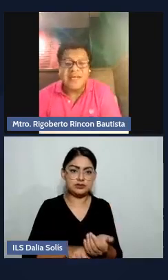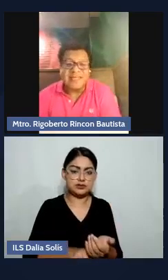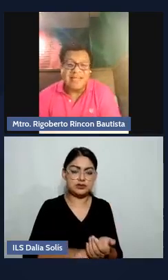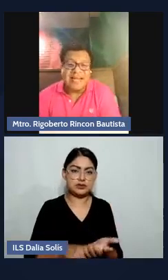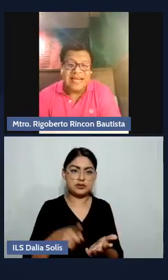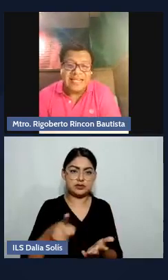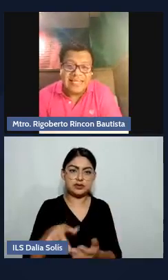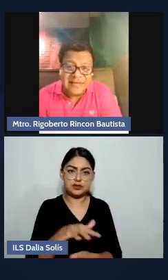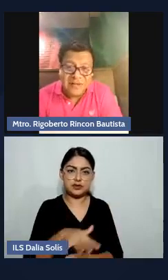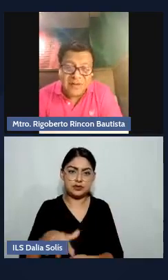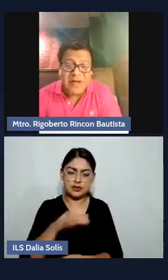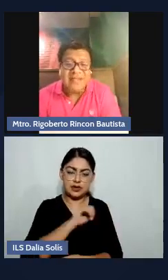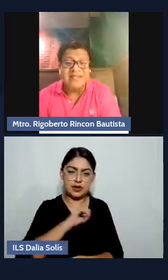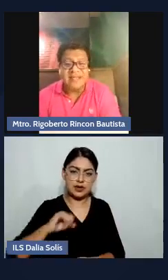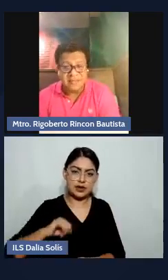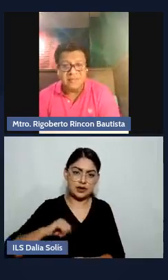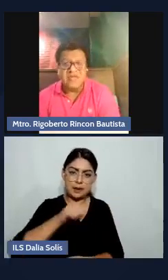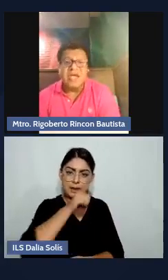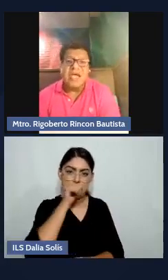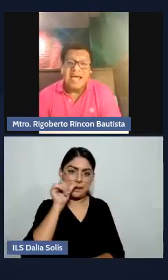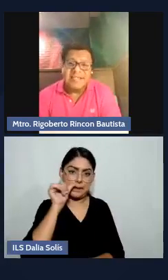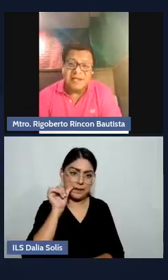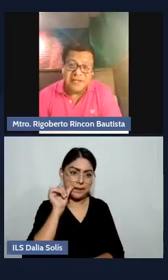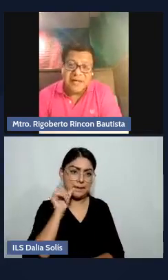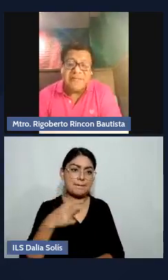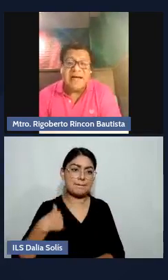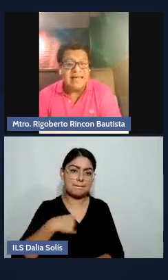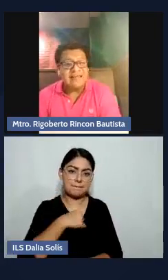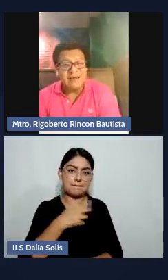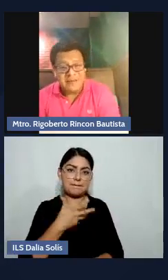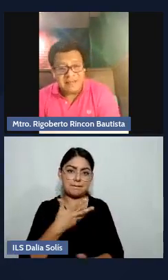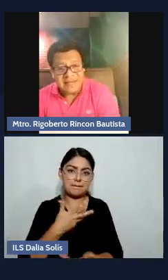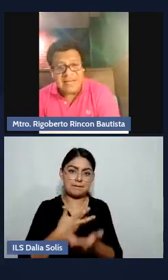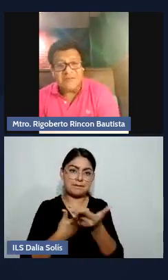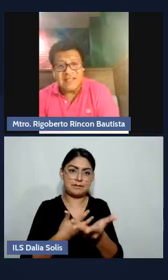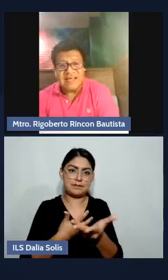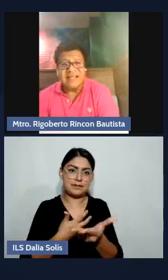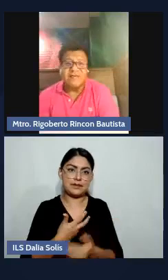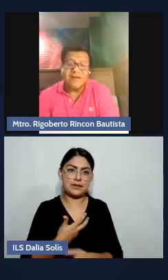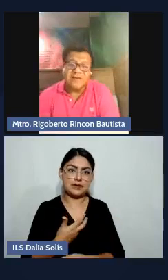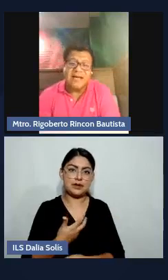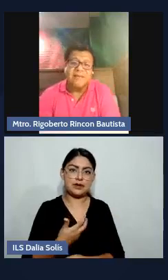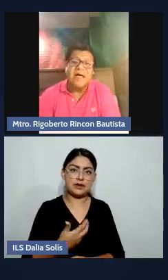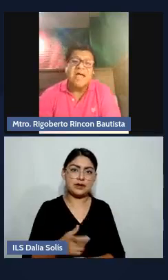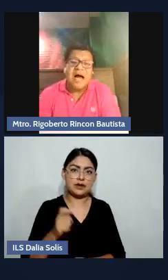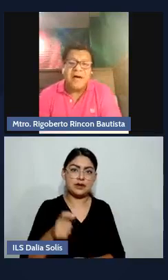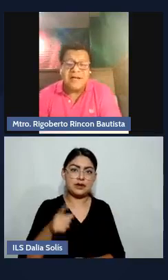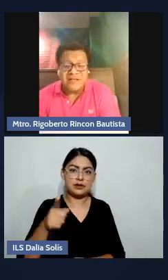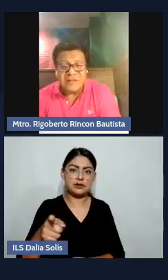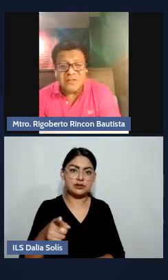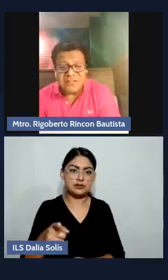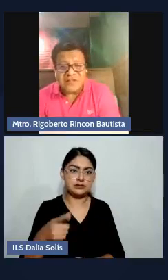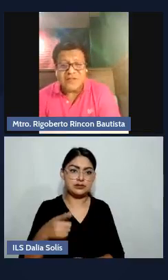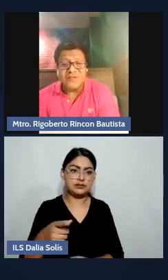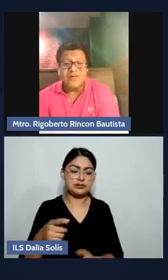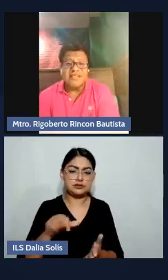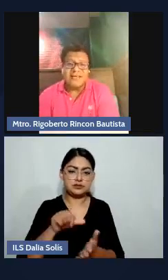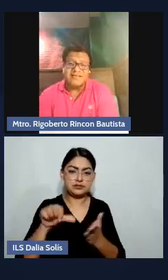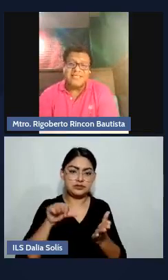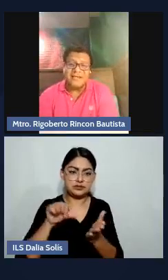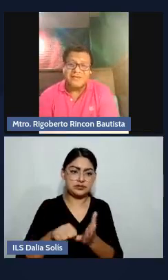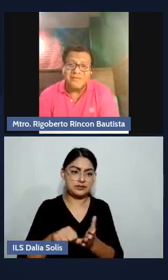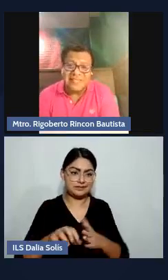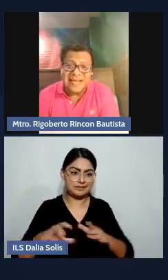alcaldía Benito Juárez, tenemos el SECOSAMA, que anteriormente era la unidad, la UNEMICAPA, ahora somos los centros comunitarios de salud